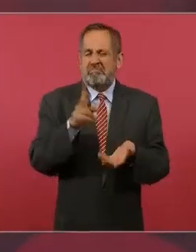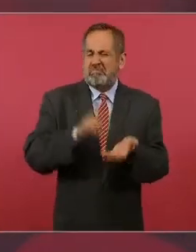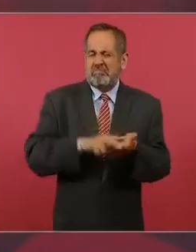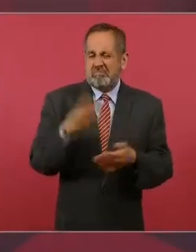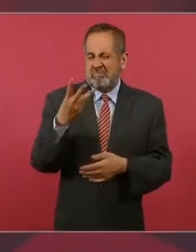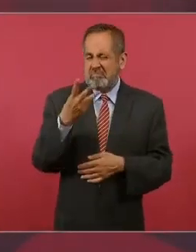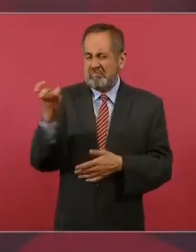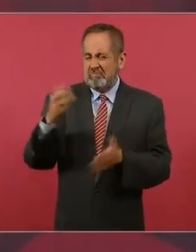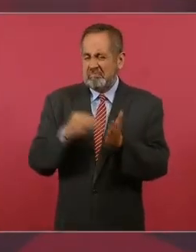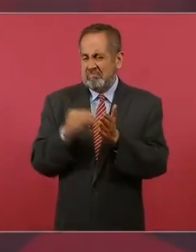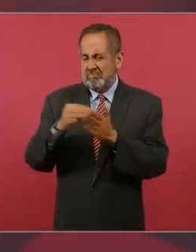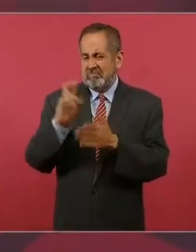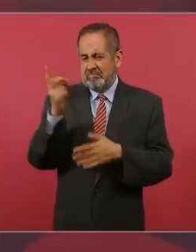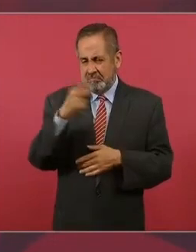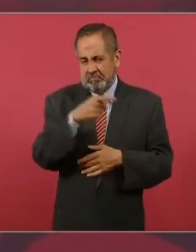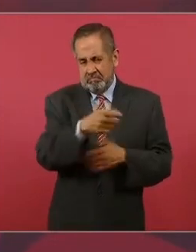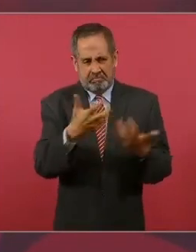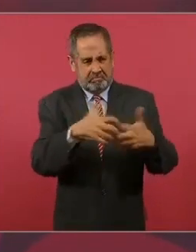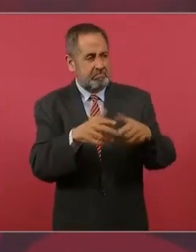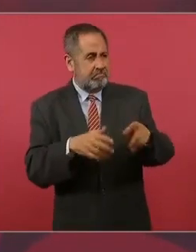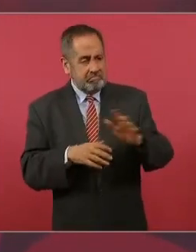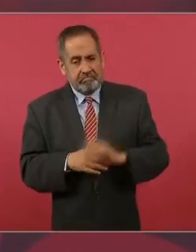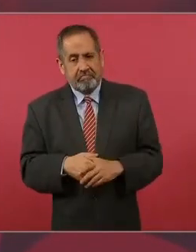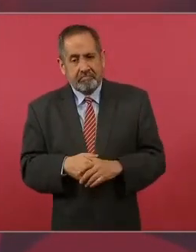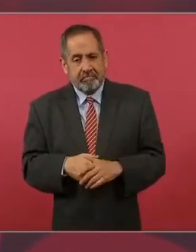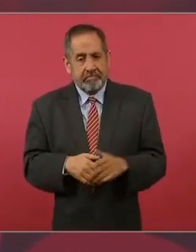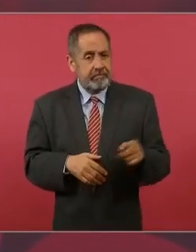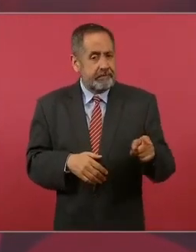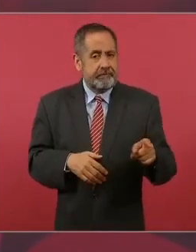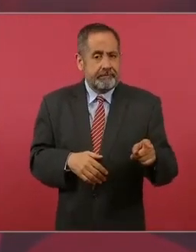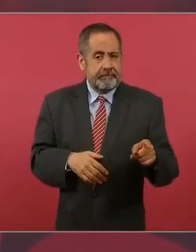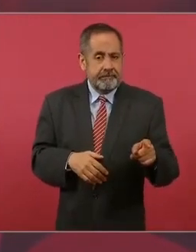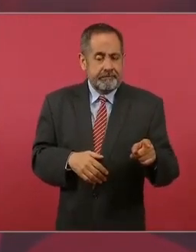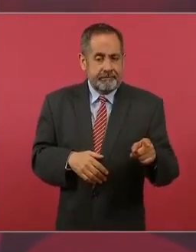300 millones de dólares. Tenía